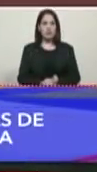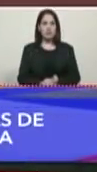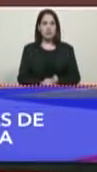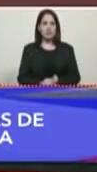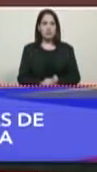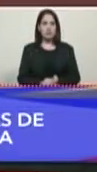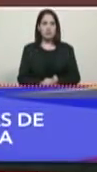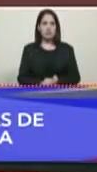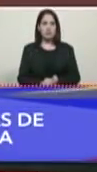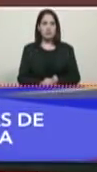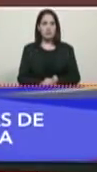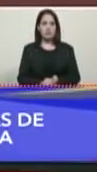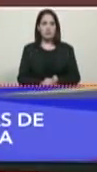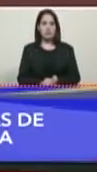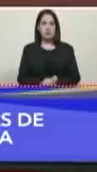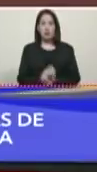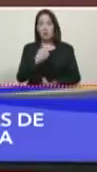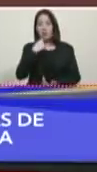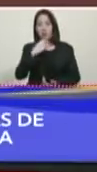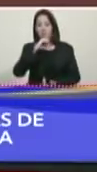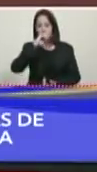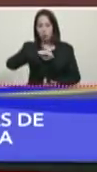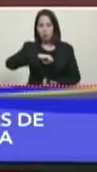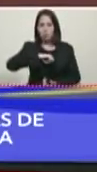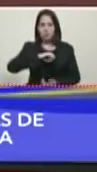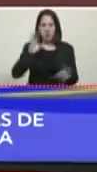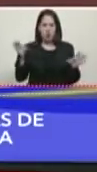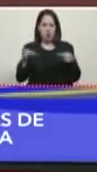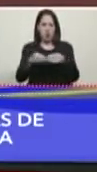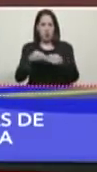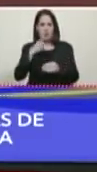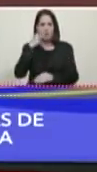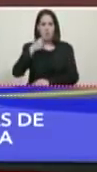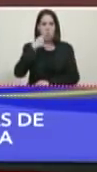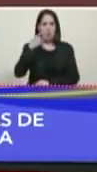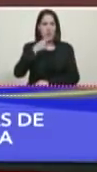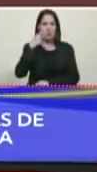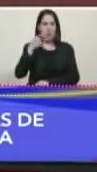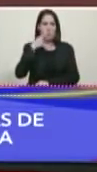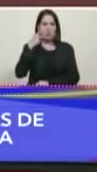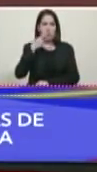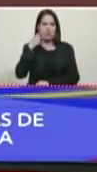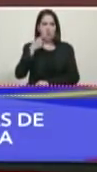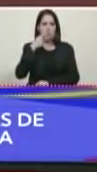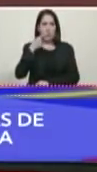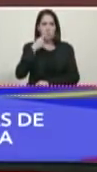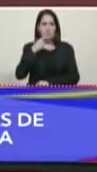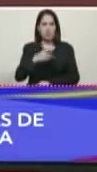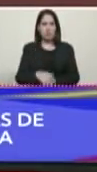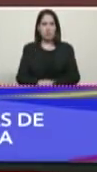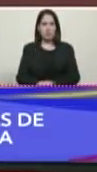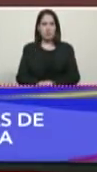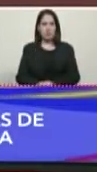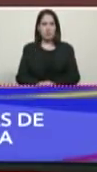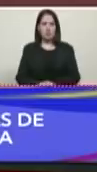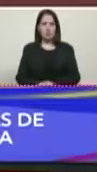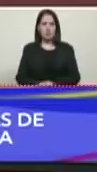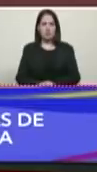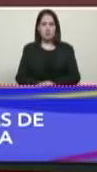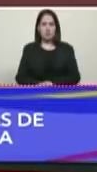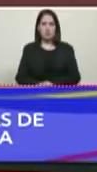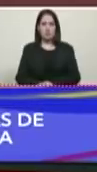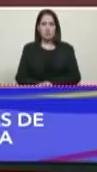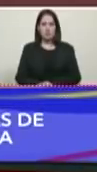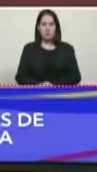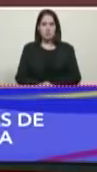el obispo cuando politiza partidiza cuando asume el papel del líder extremista de la derecha y no